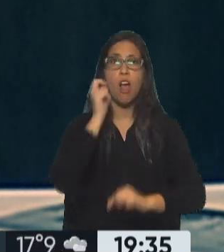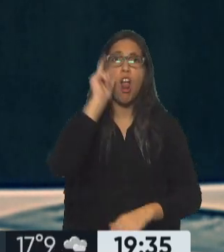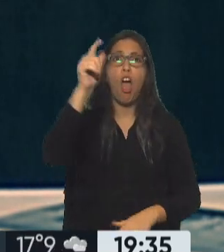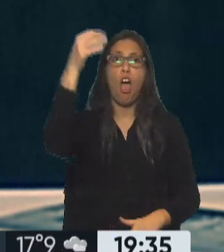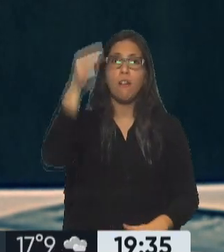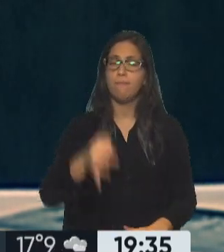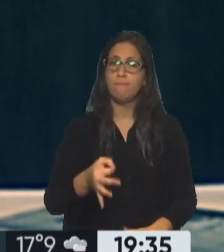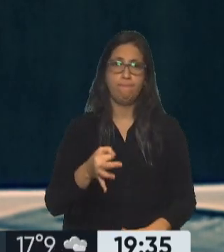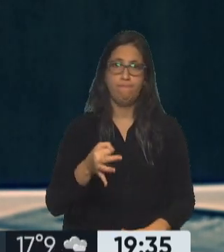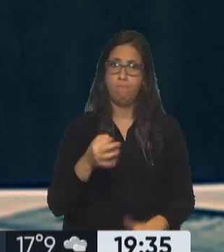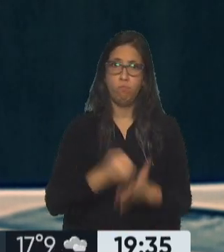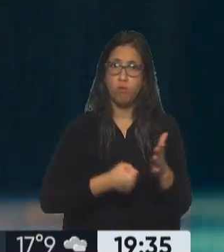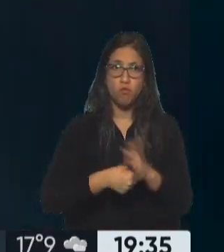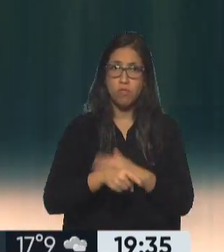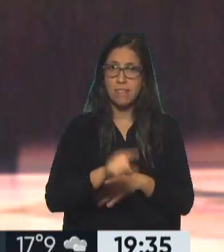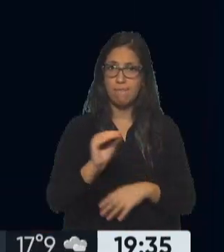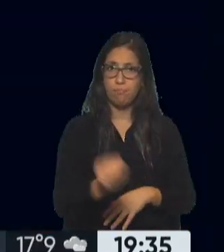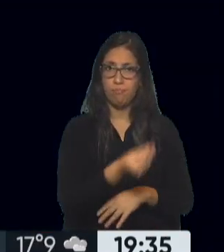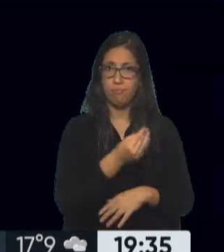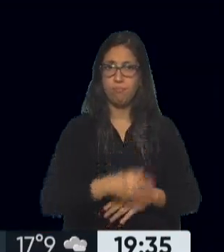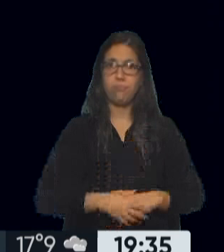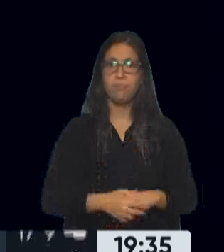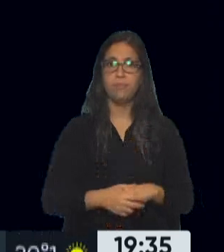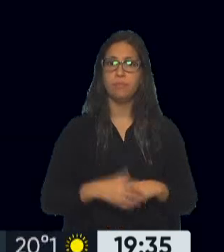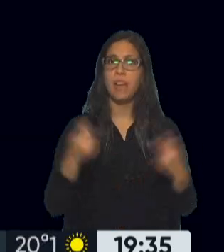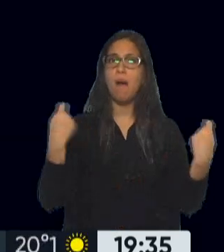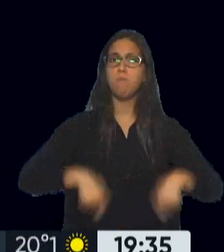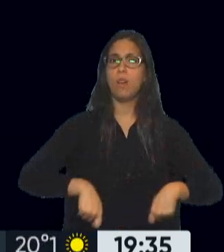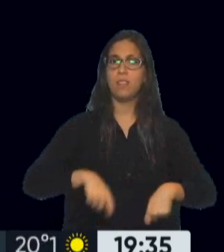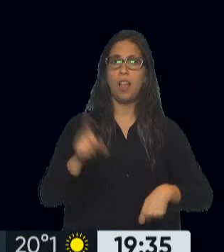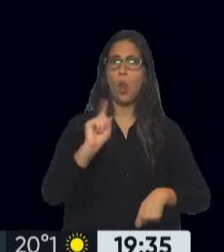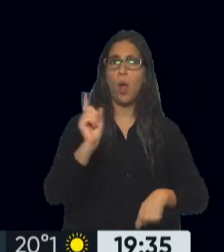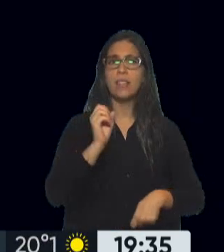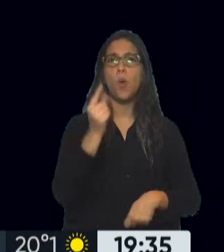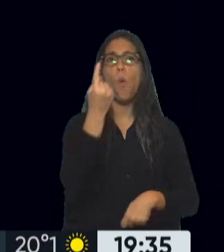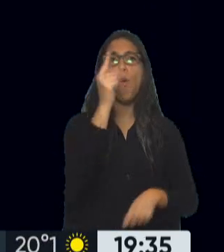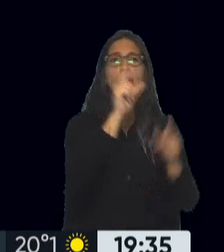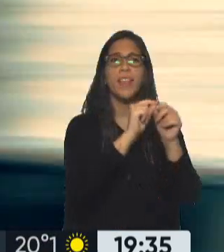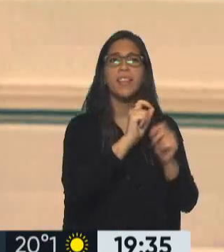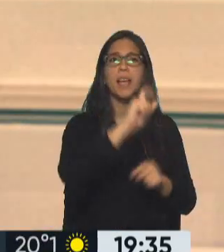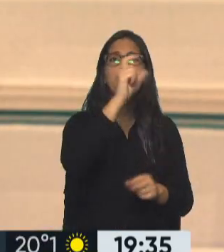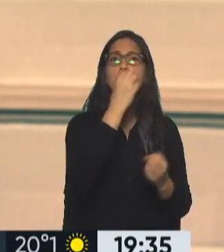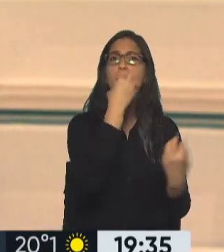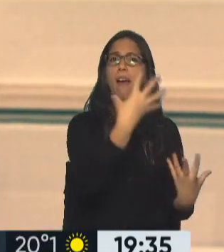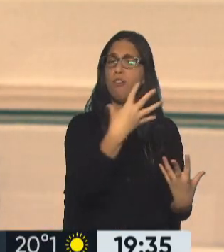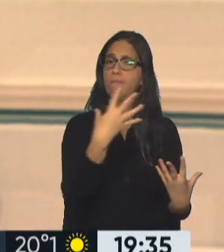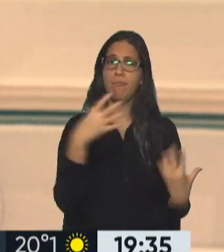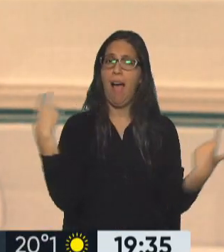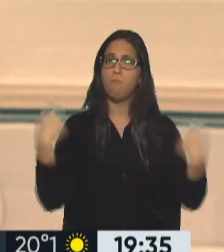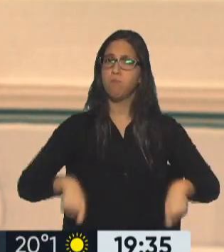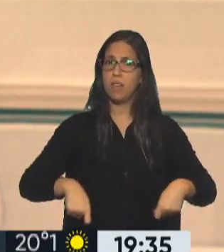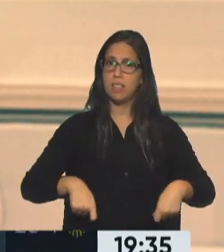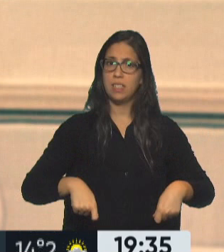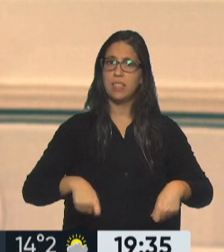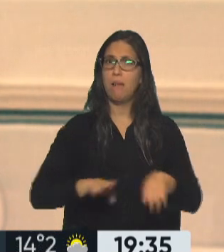la lucha en que está comprometido. La apuesta no es mejorar algún índice. La apuesta es generar